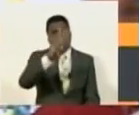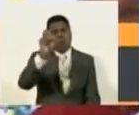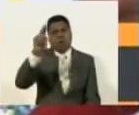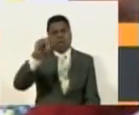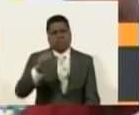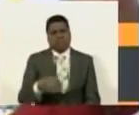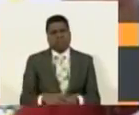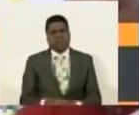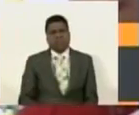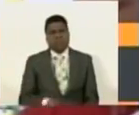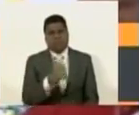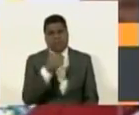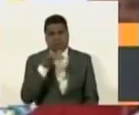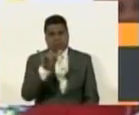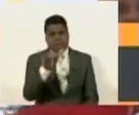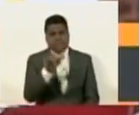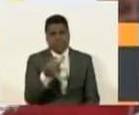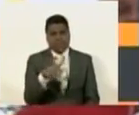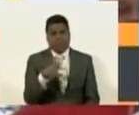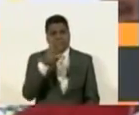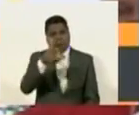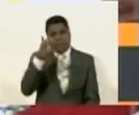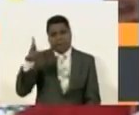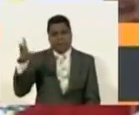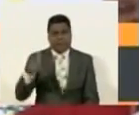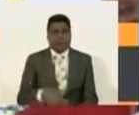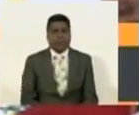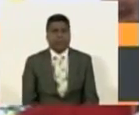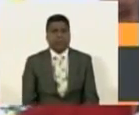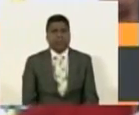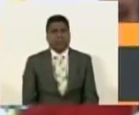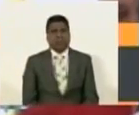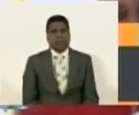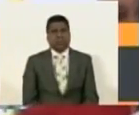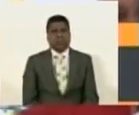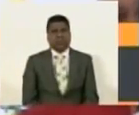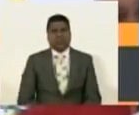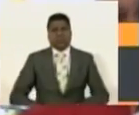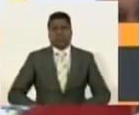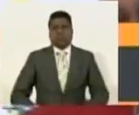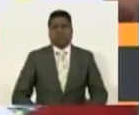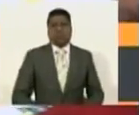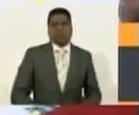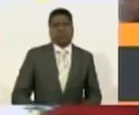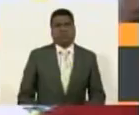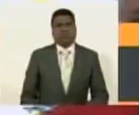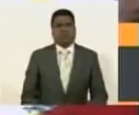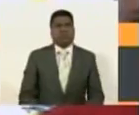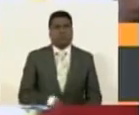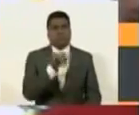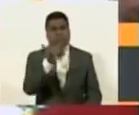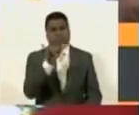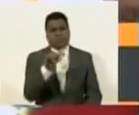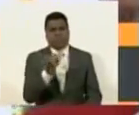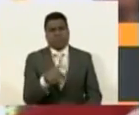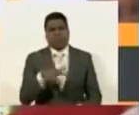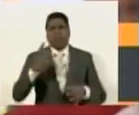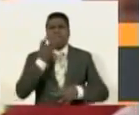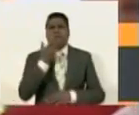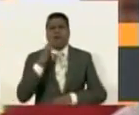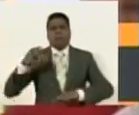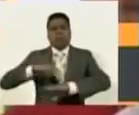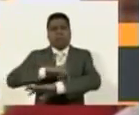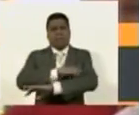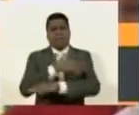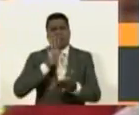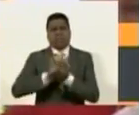ellos mismos lo asesinaron, está ahí, se ve absolutamente claro que son ellos los que lo asesinan. Ese muchacho iba caminando